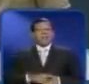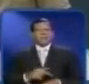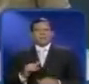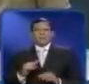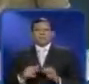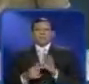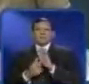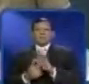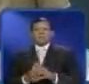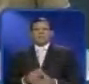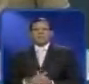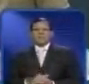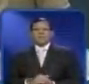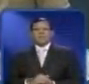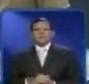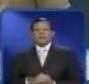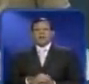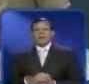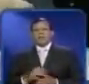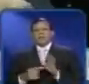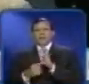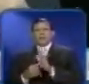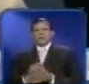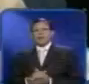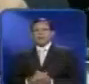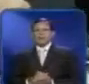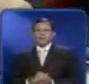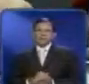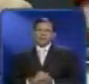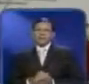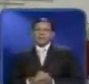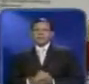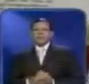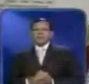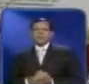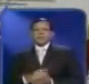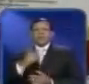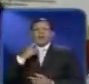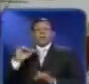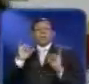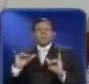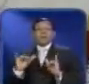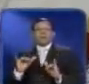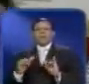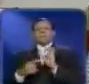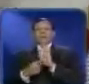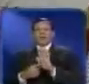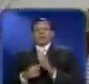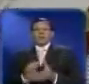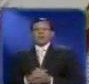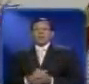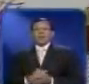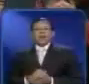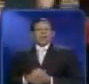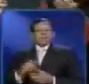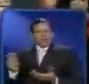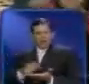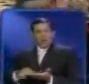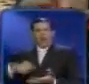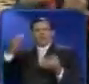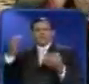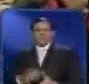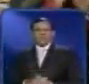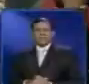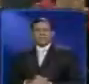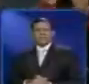mismo y este es el tiempo Comandante el presidente firmó la ley y apuró para el domingo su promulgación en gaceta oficial